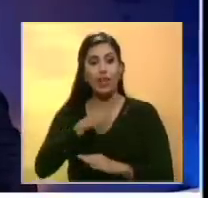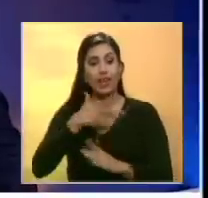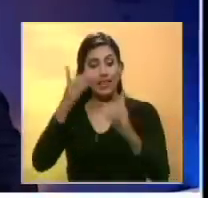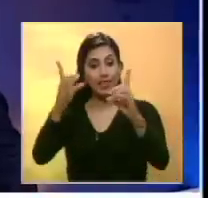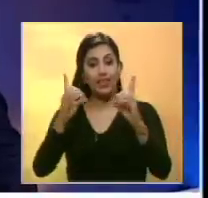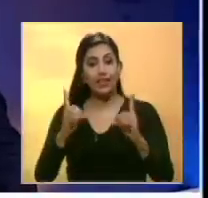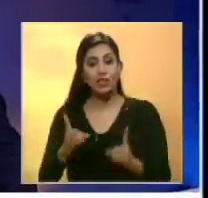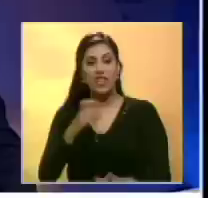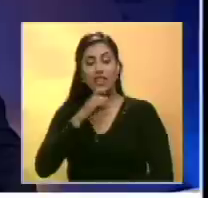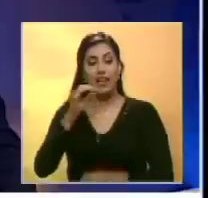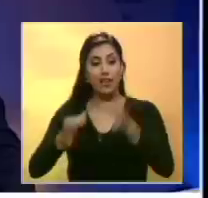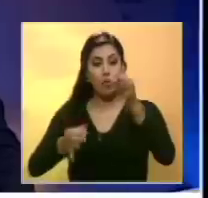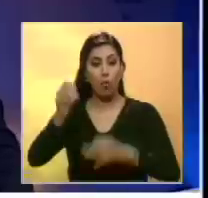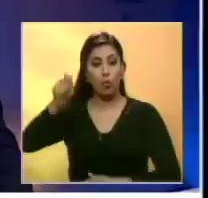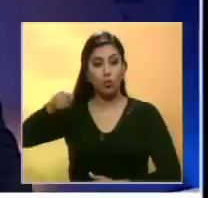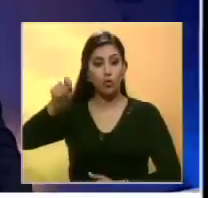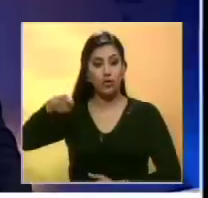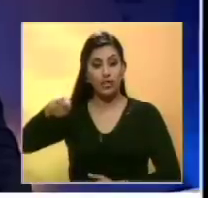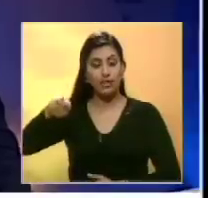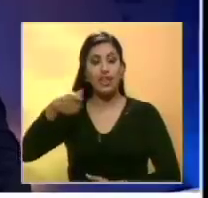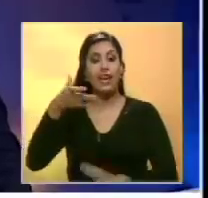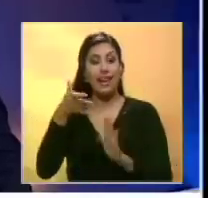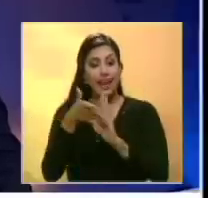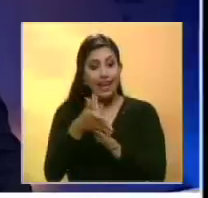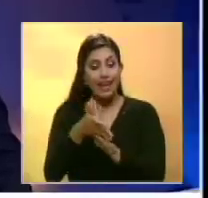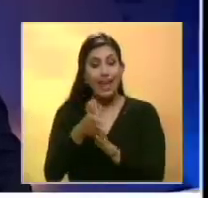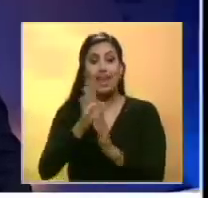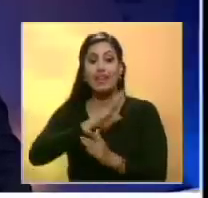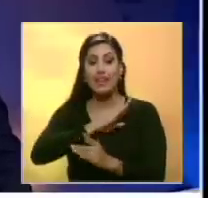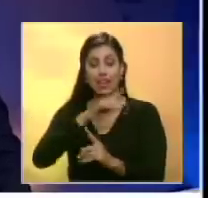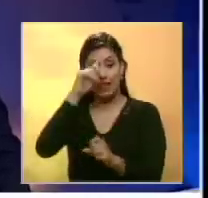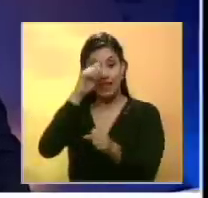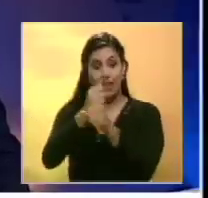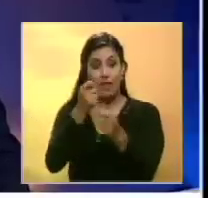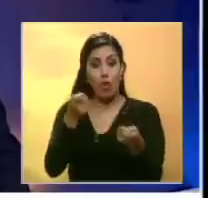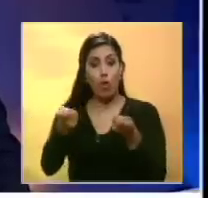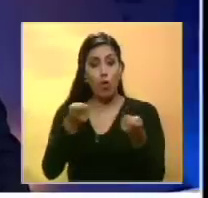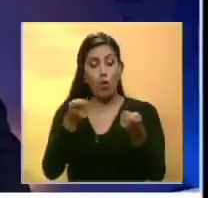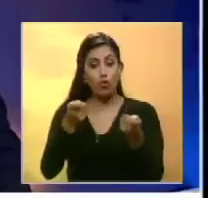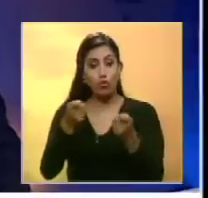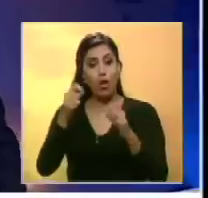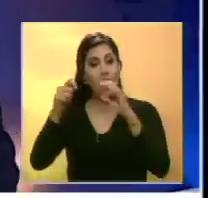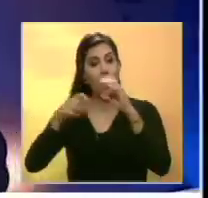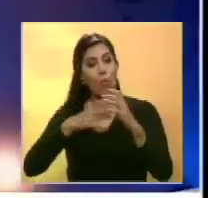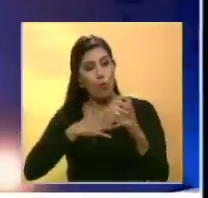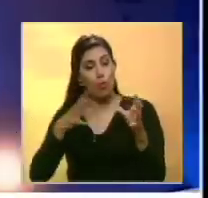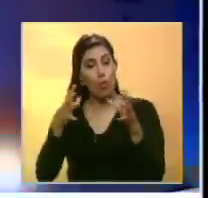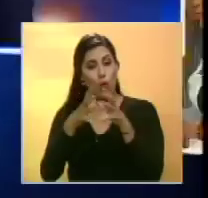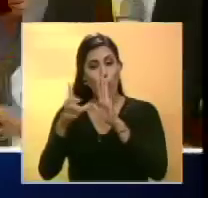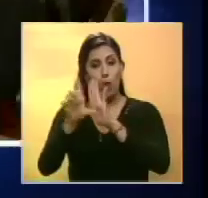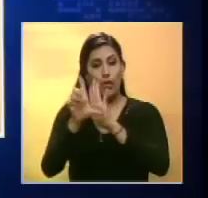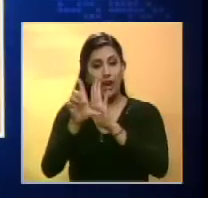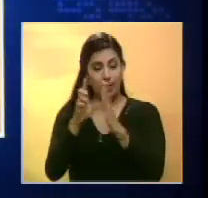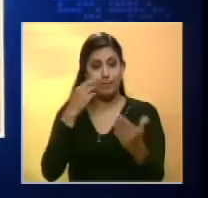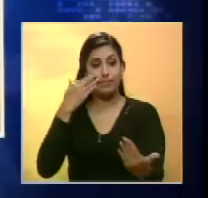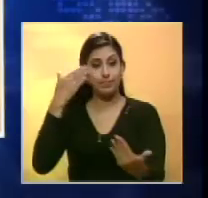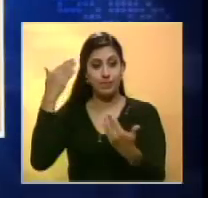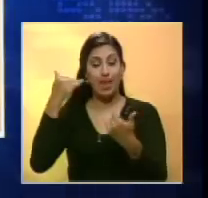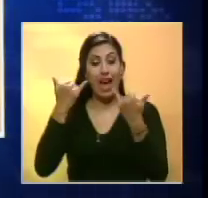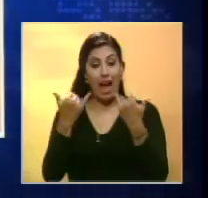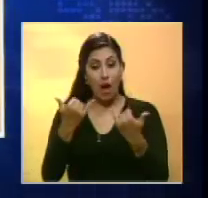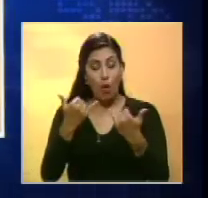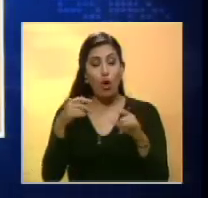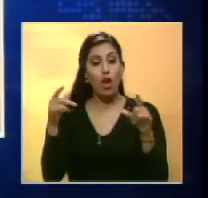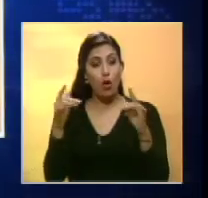decisión emitida por el Tribunal Supremo de Justicia en las que limita las funciones contraloras de la Cámara Legislativa. Manuel Covela se encuentra en vivo